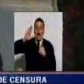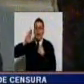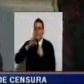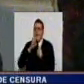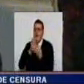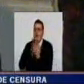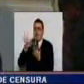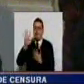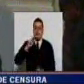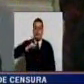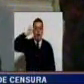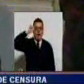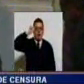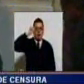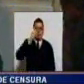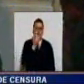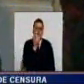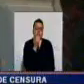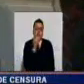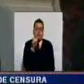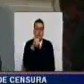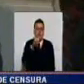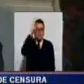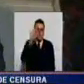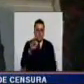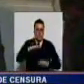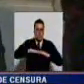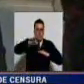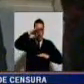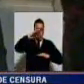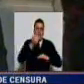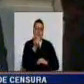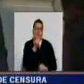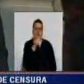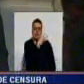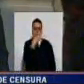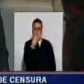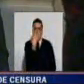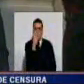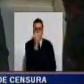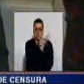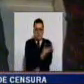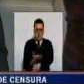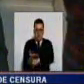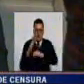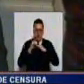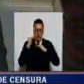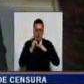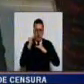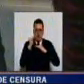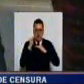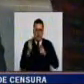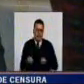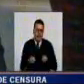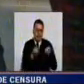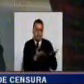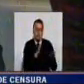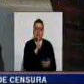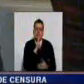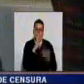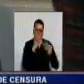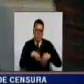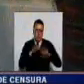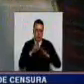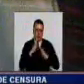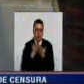competencia, póngale 10% que hubiera subido el precio, 350 millones de dólares que le dieron gratis a los señores de